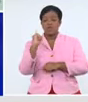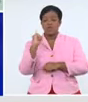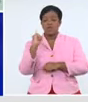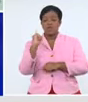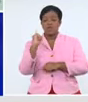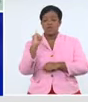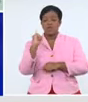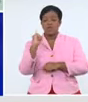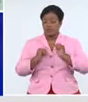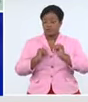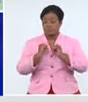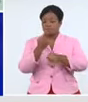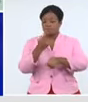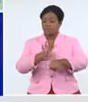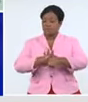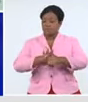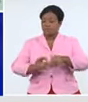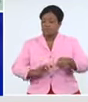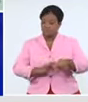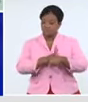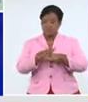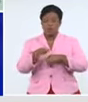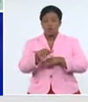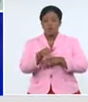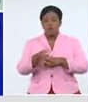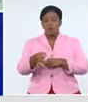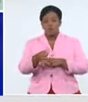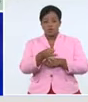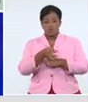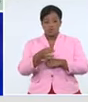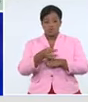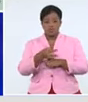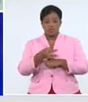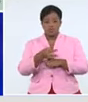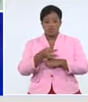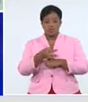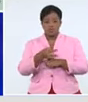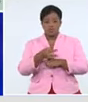reporta, al igual que el municipio del Salvador.